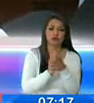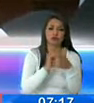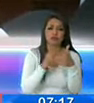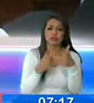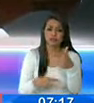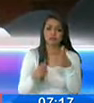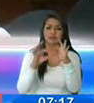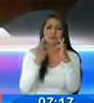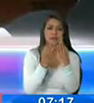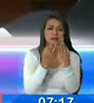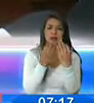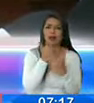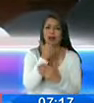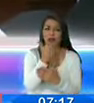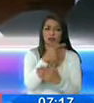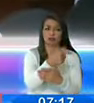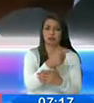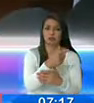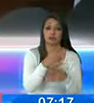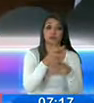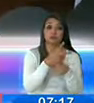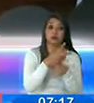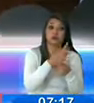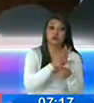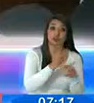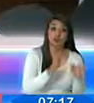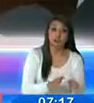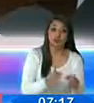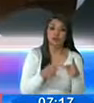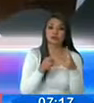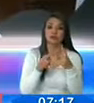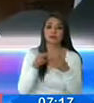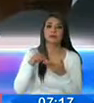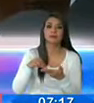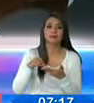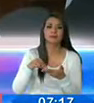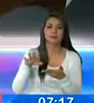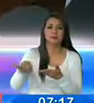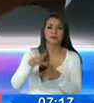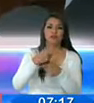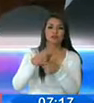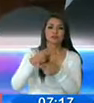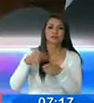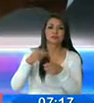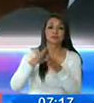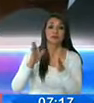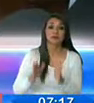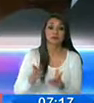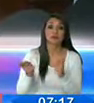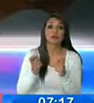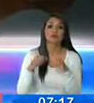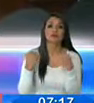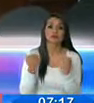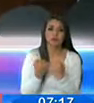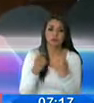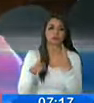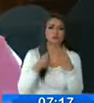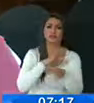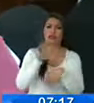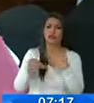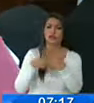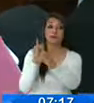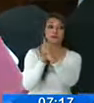segundo de afinidad, tanto con los miembros del Consejo Electoral, con los miembros del Consejo de Participación Ciudadana y Control Social, con todas